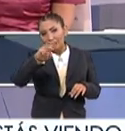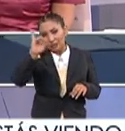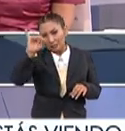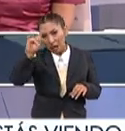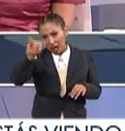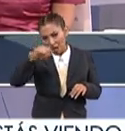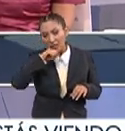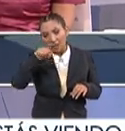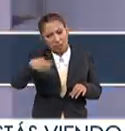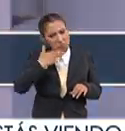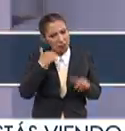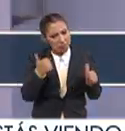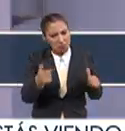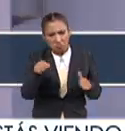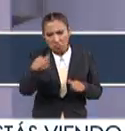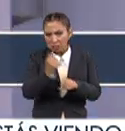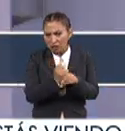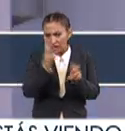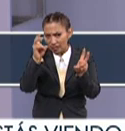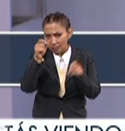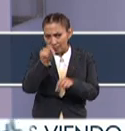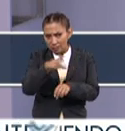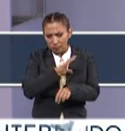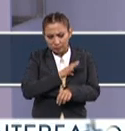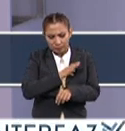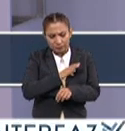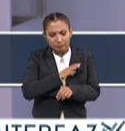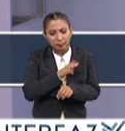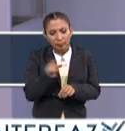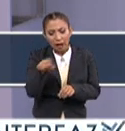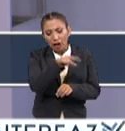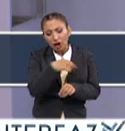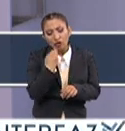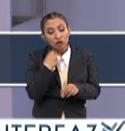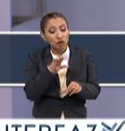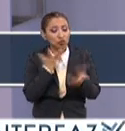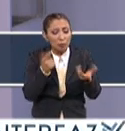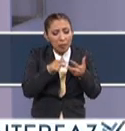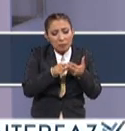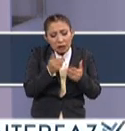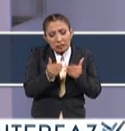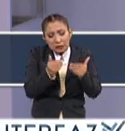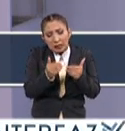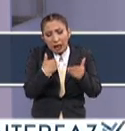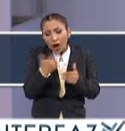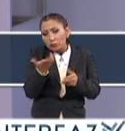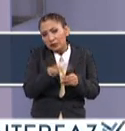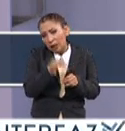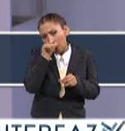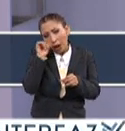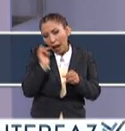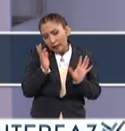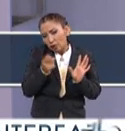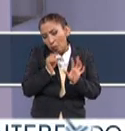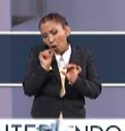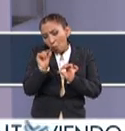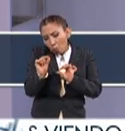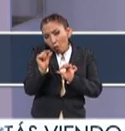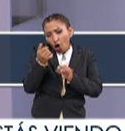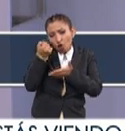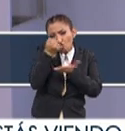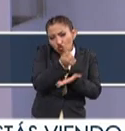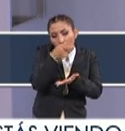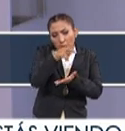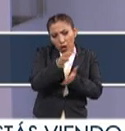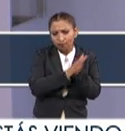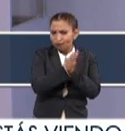Politécnico también hay muy buena investigación en este sentido. Y nosotros estamos haciendo nuestros pininos en el Juárez, con pocos recursos,